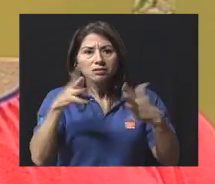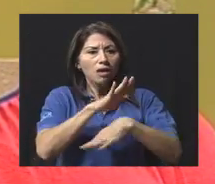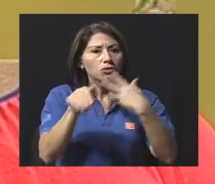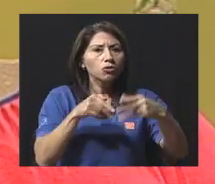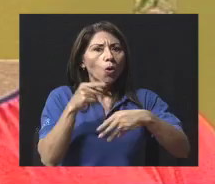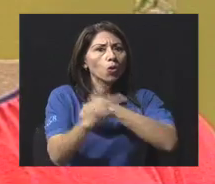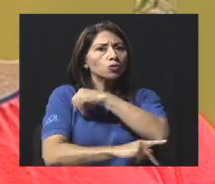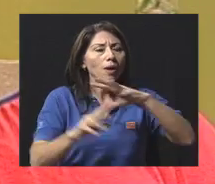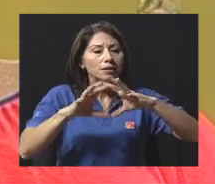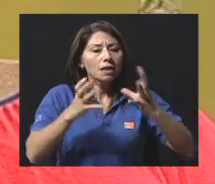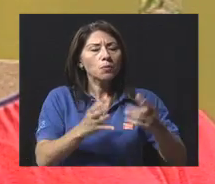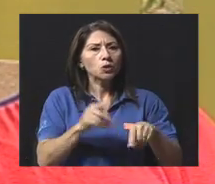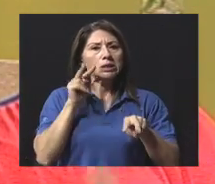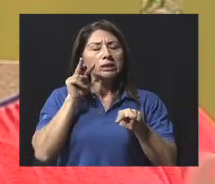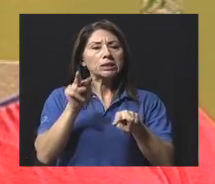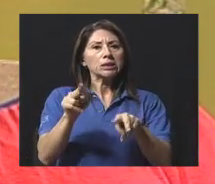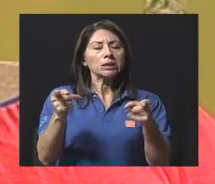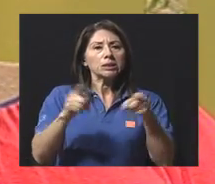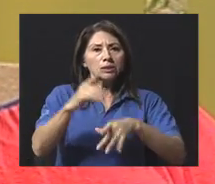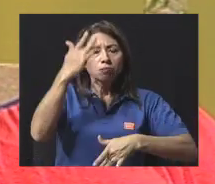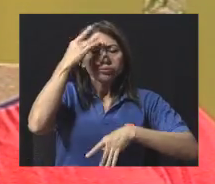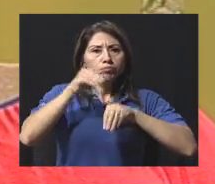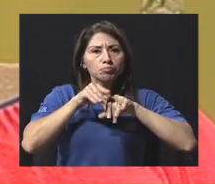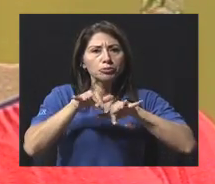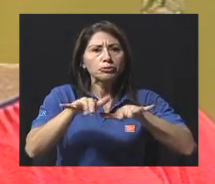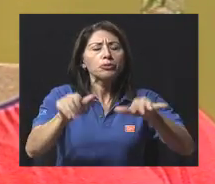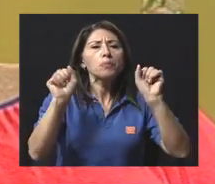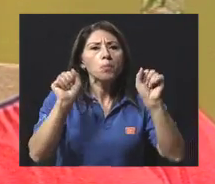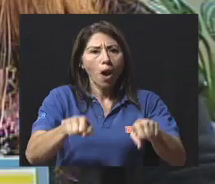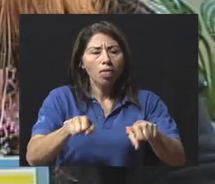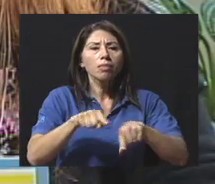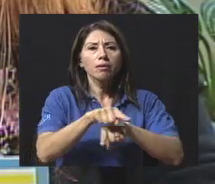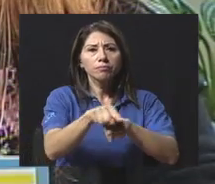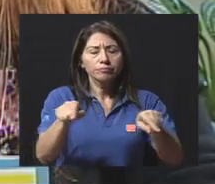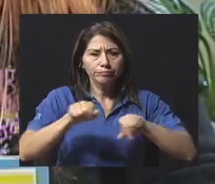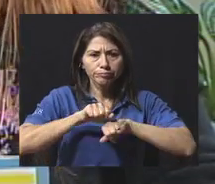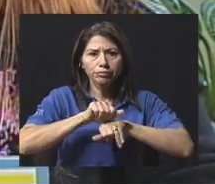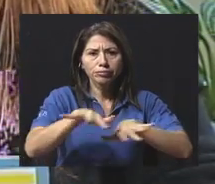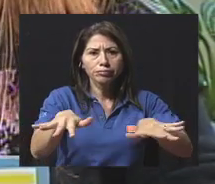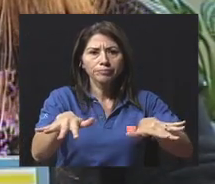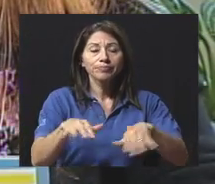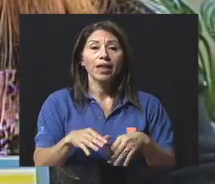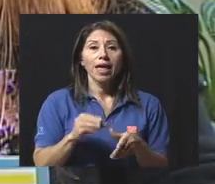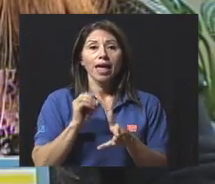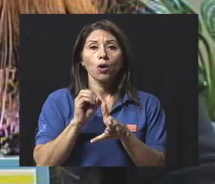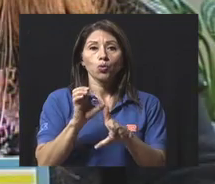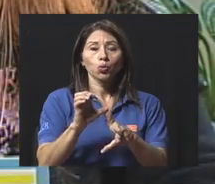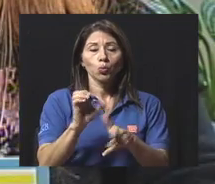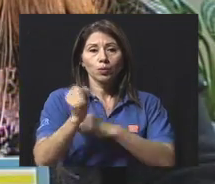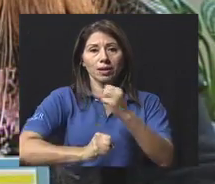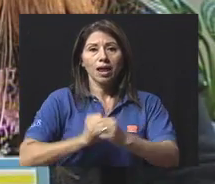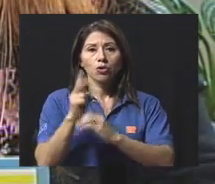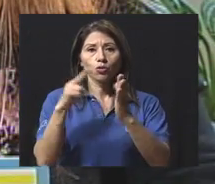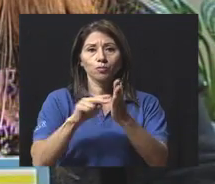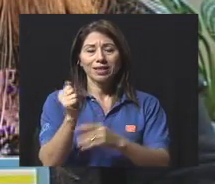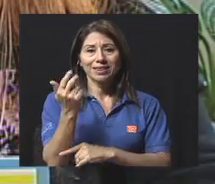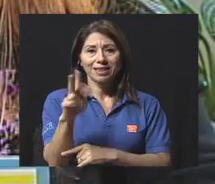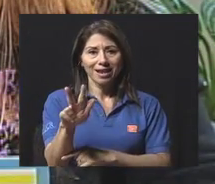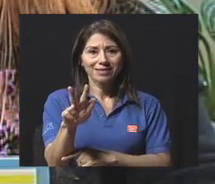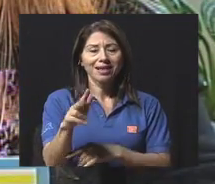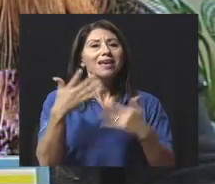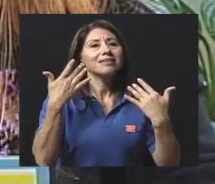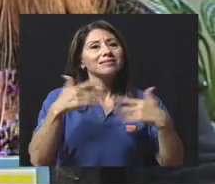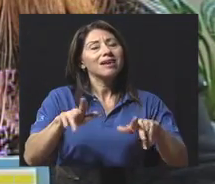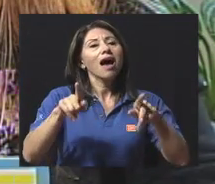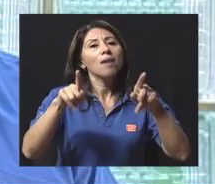virus que podría ser expandido a otros territorios geográficos en octubre del 2013 ya llegó a lo que son